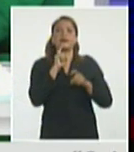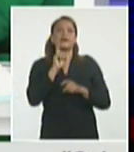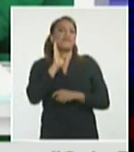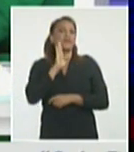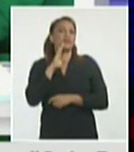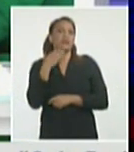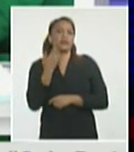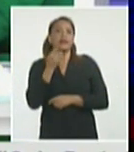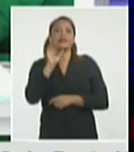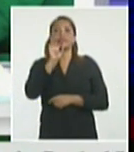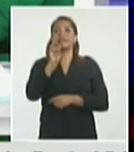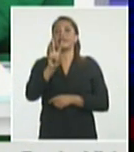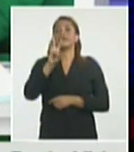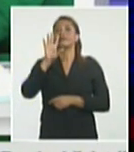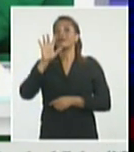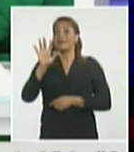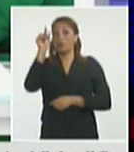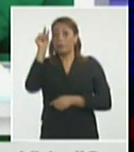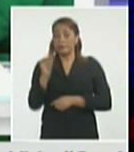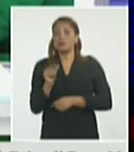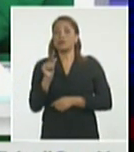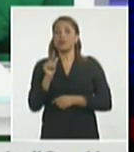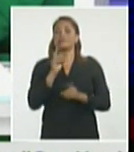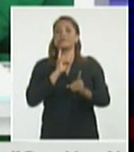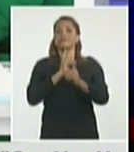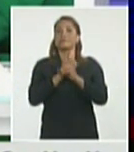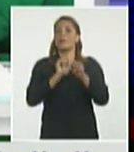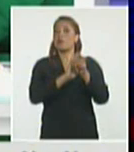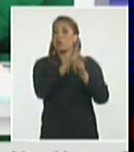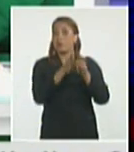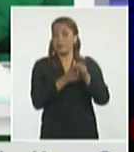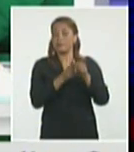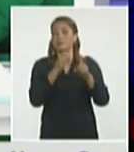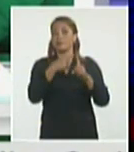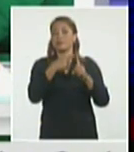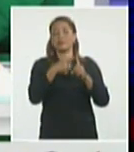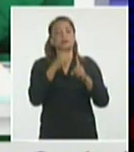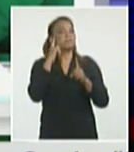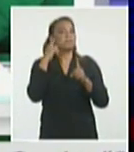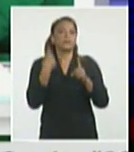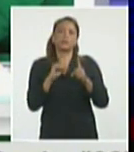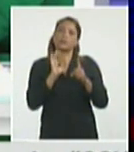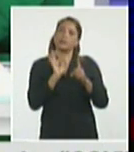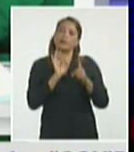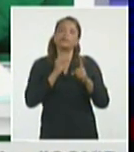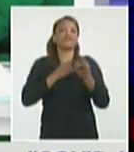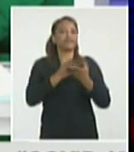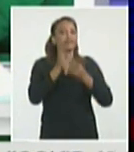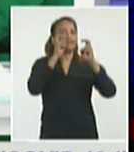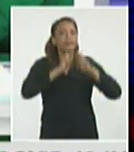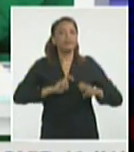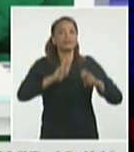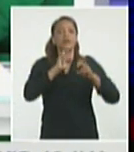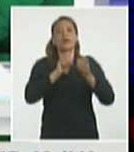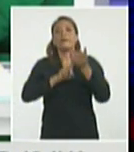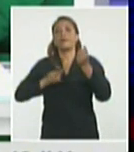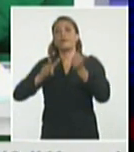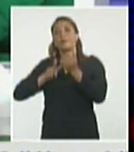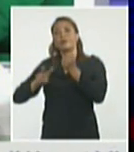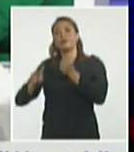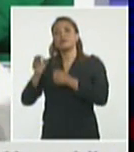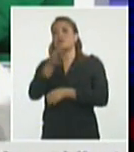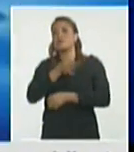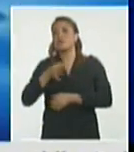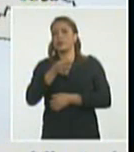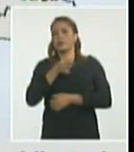de 35 de las personas diagnosticadas en el día de ayer. Por provincias y territorios, ahí tenemos